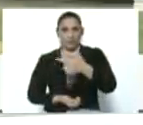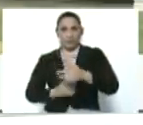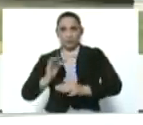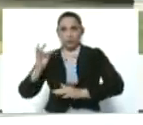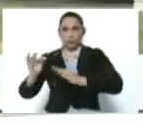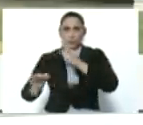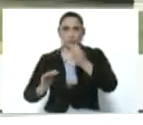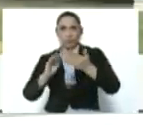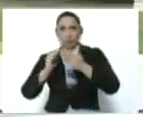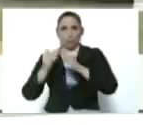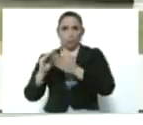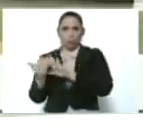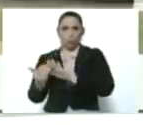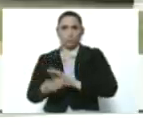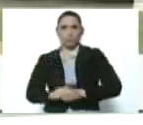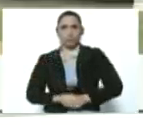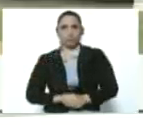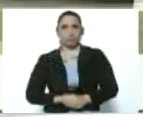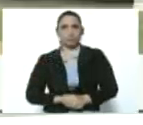comunitaria